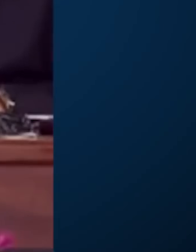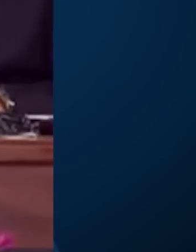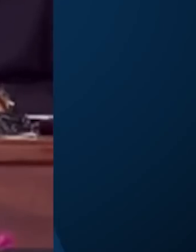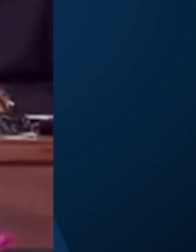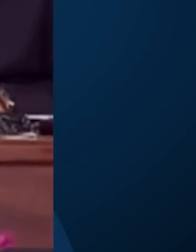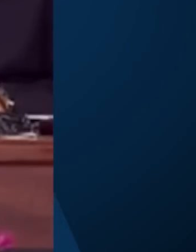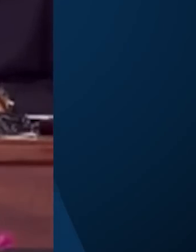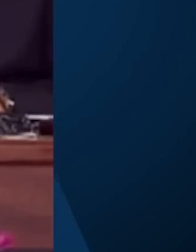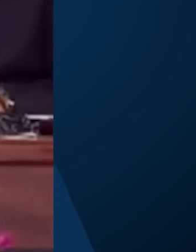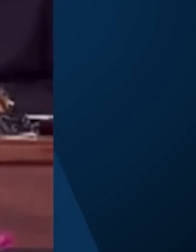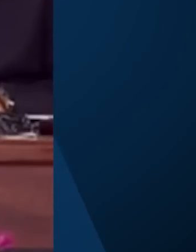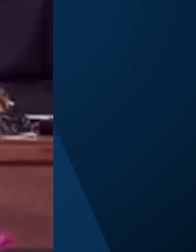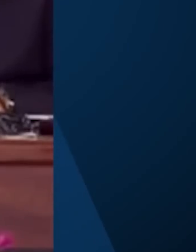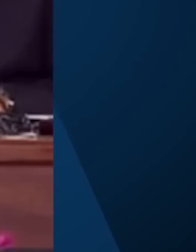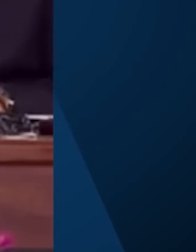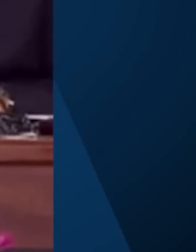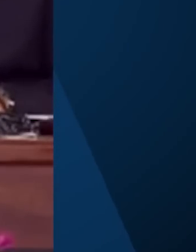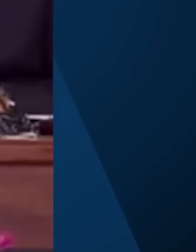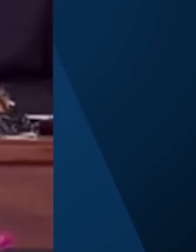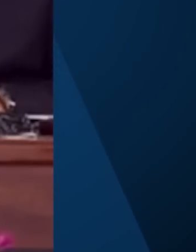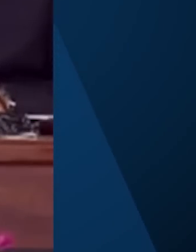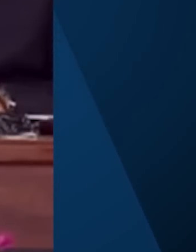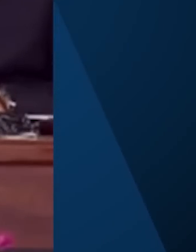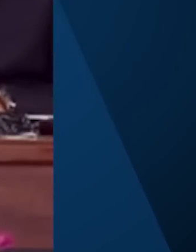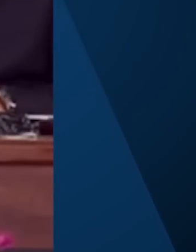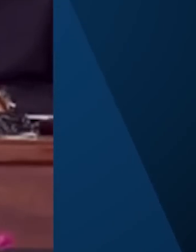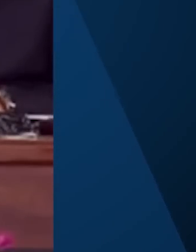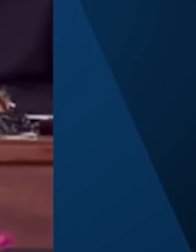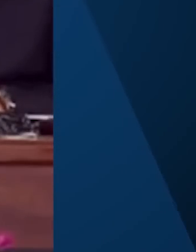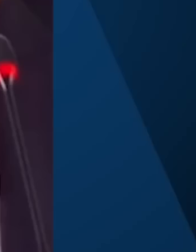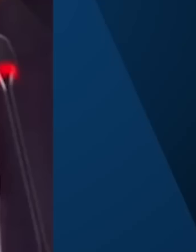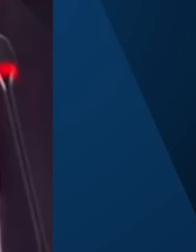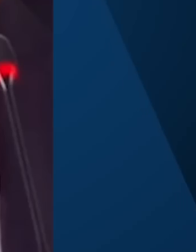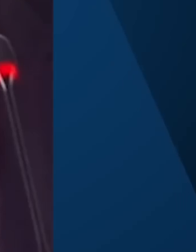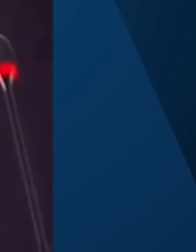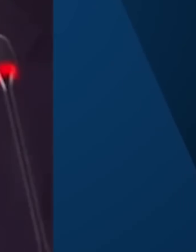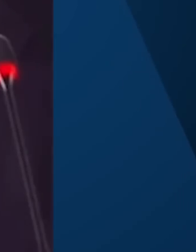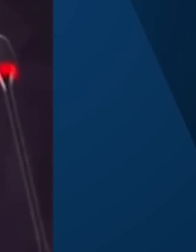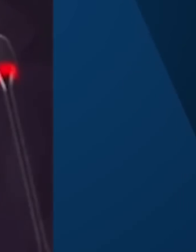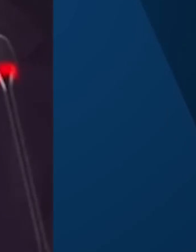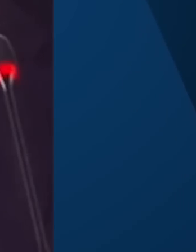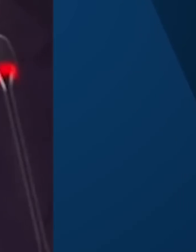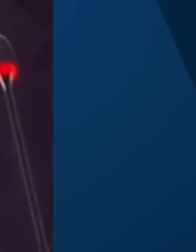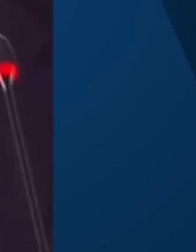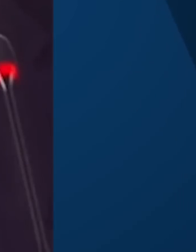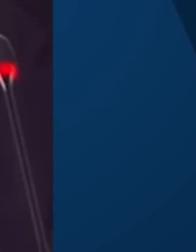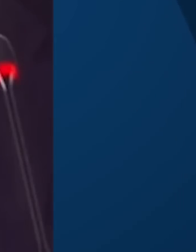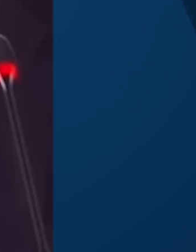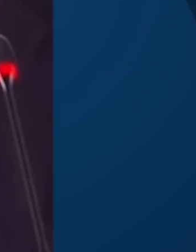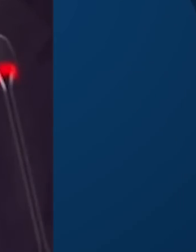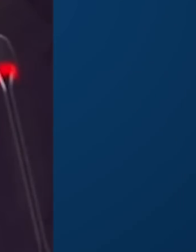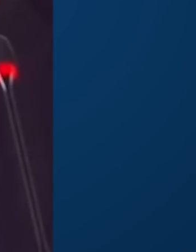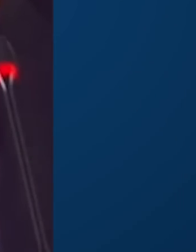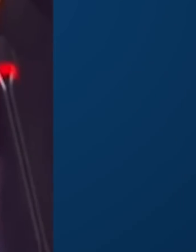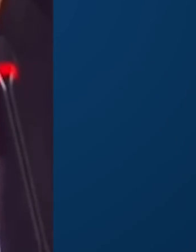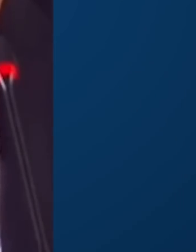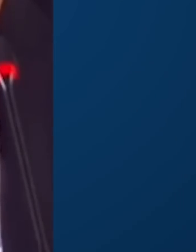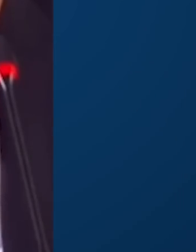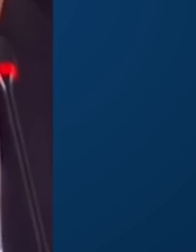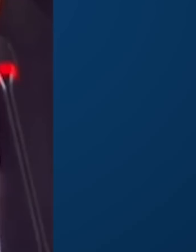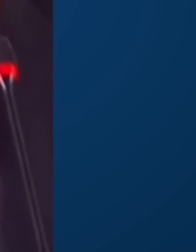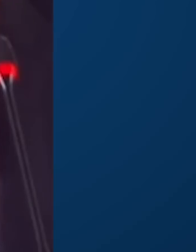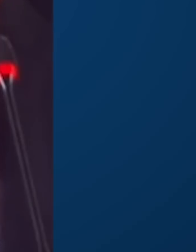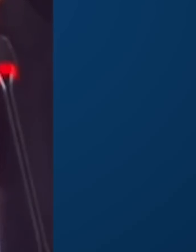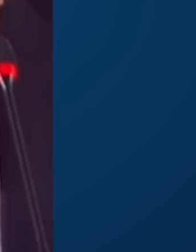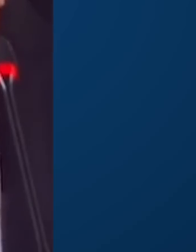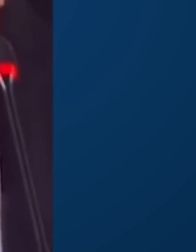Me parece que es tiempo de sustituir la política de bloqueos y de malos tratos